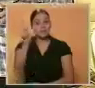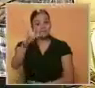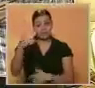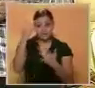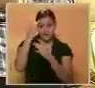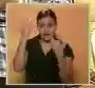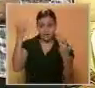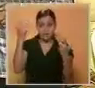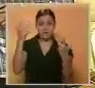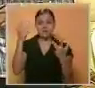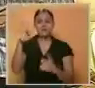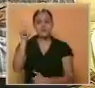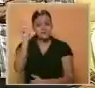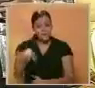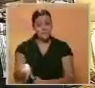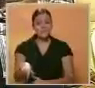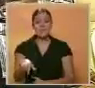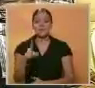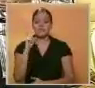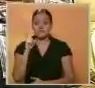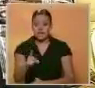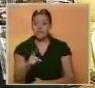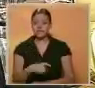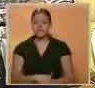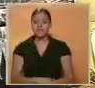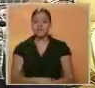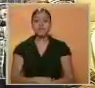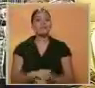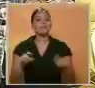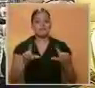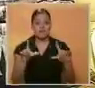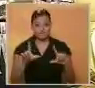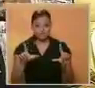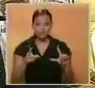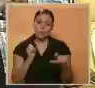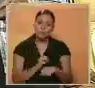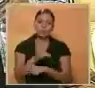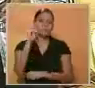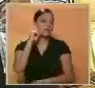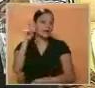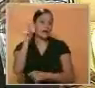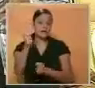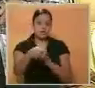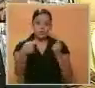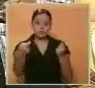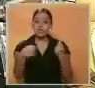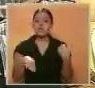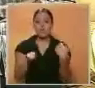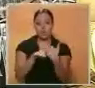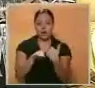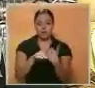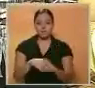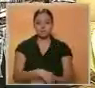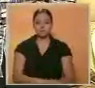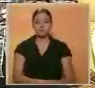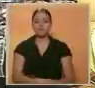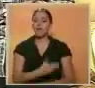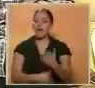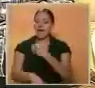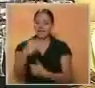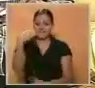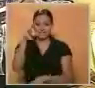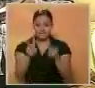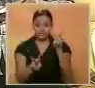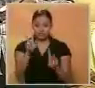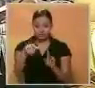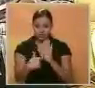que estuviera allí se diera al mismo tiempo, se diera transmitido por los medios de comunicación en igualdad de condiciones. Pero en una de las ponencias que se han